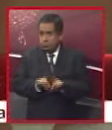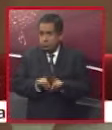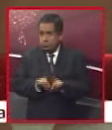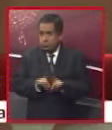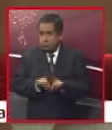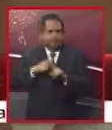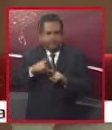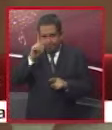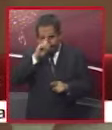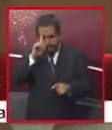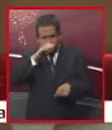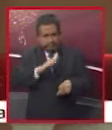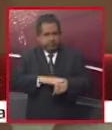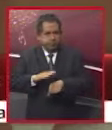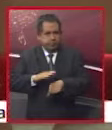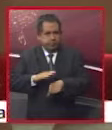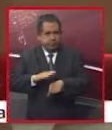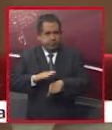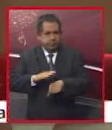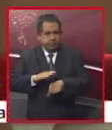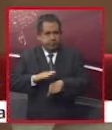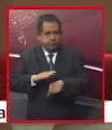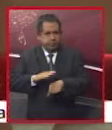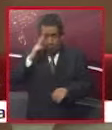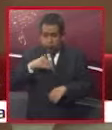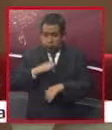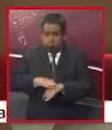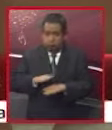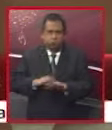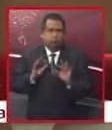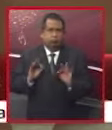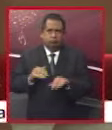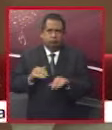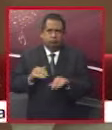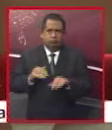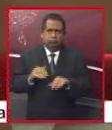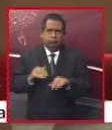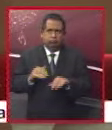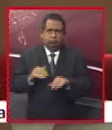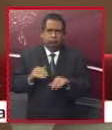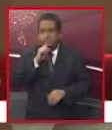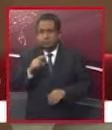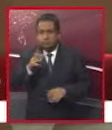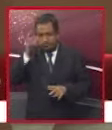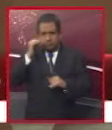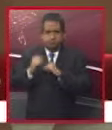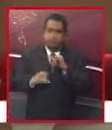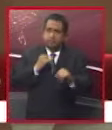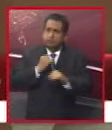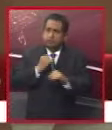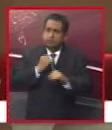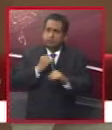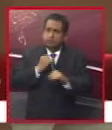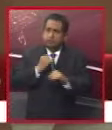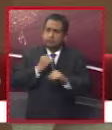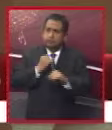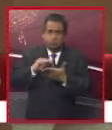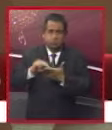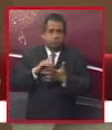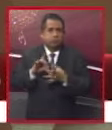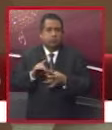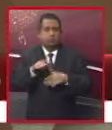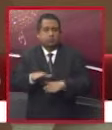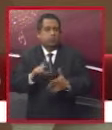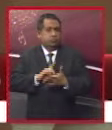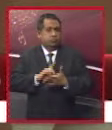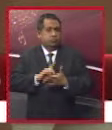diversas recomendaciones que se han hecho al Estado mexicano en esta materia, así como a los tratados y convenciones que ha suscrito nuestro país en materia